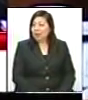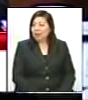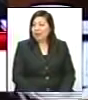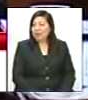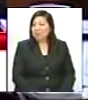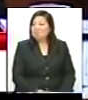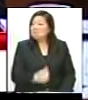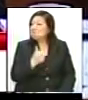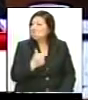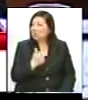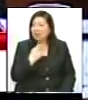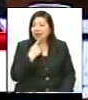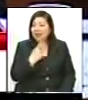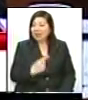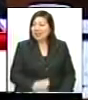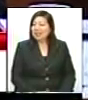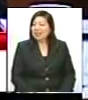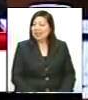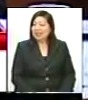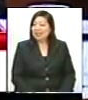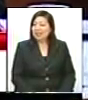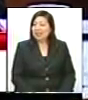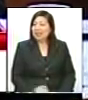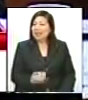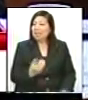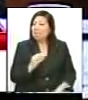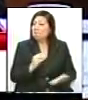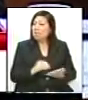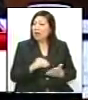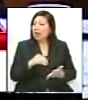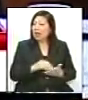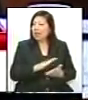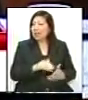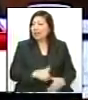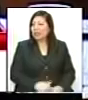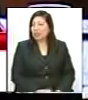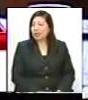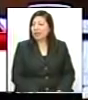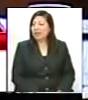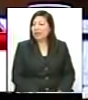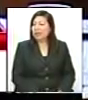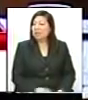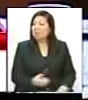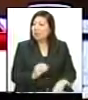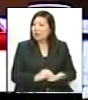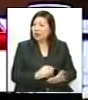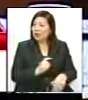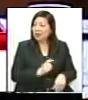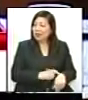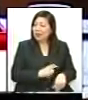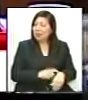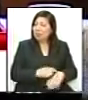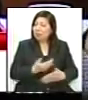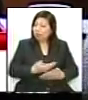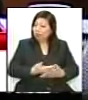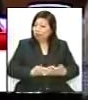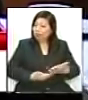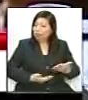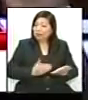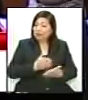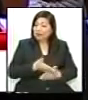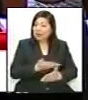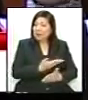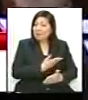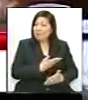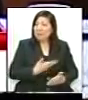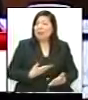Muy bien, así es. Es una más propuesta personal porque no hemos tenido tiempo. Yo he preparado un documento para hacerlo llegar al